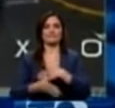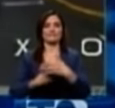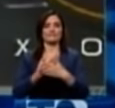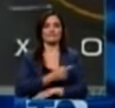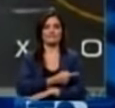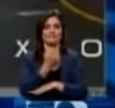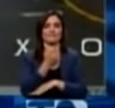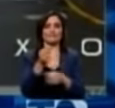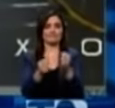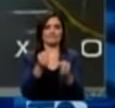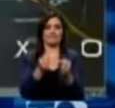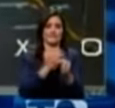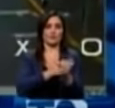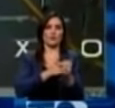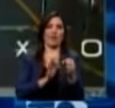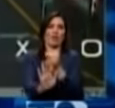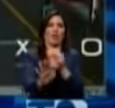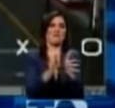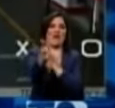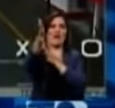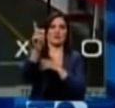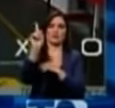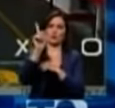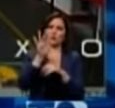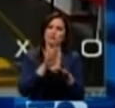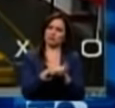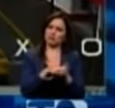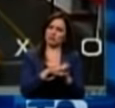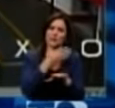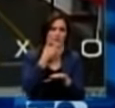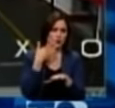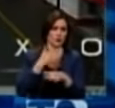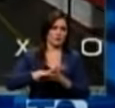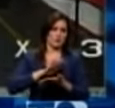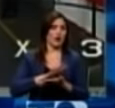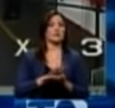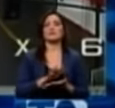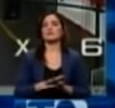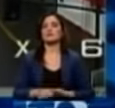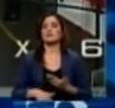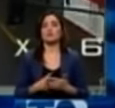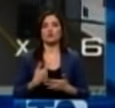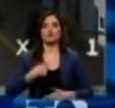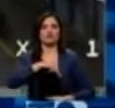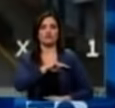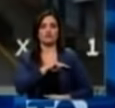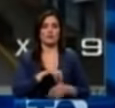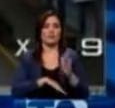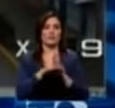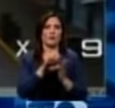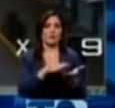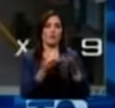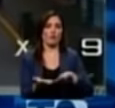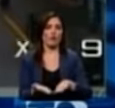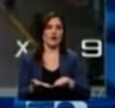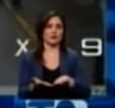días, sobre todo en temporada lluviosa, quite el pie del acelerador, evite correr en las vías, porque somos uno de los países con mayor